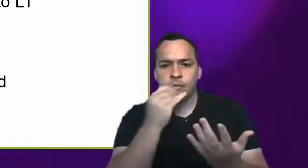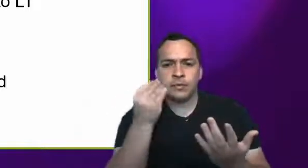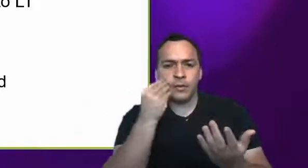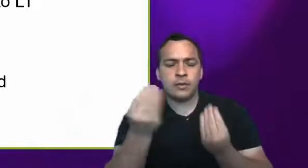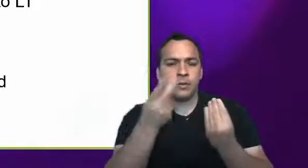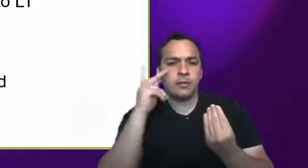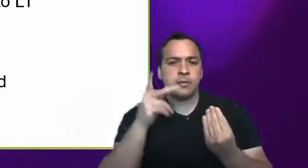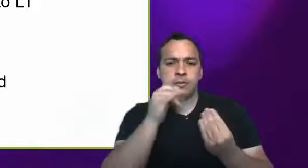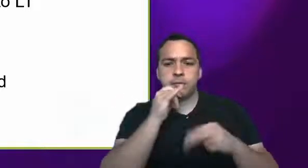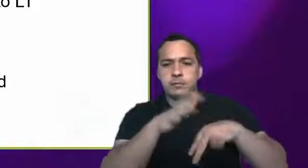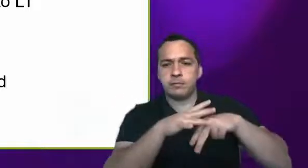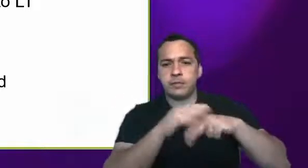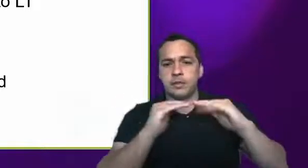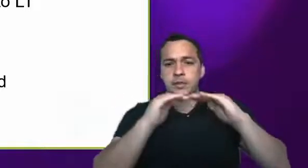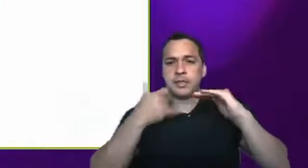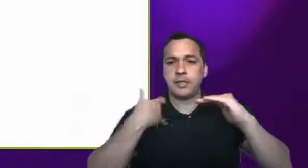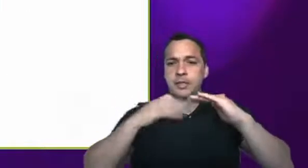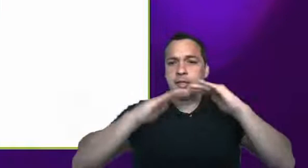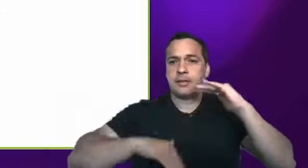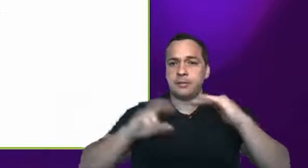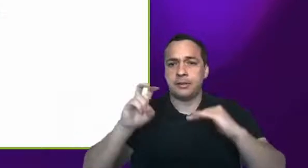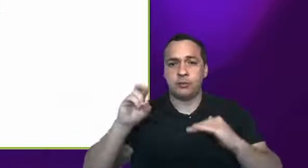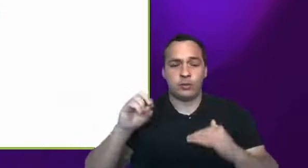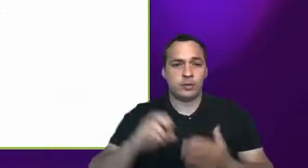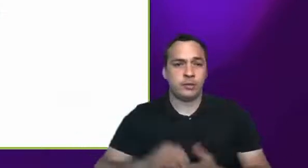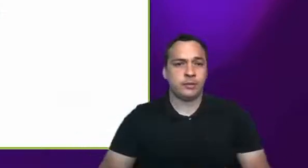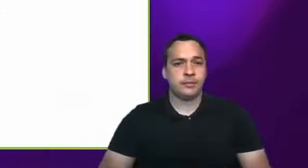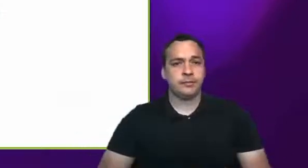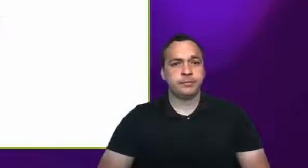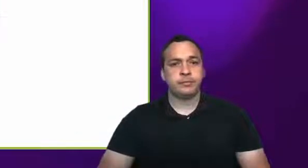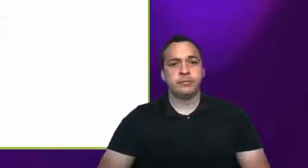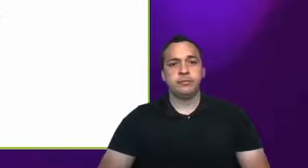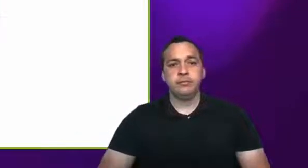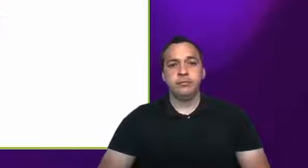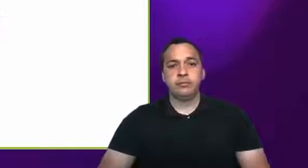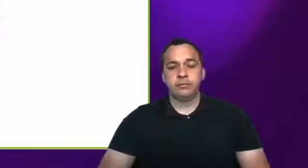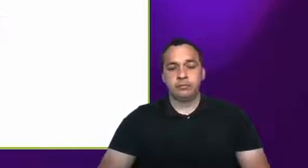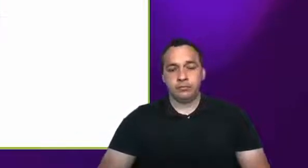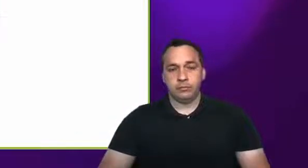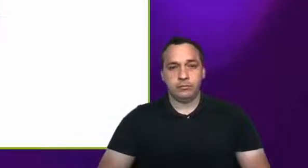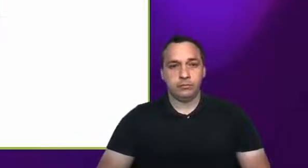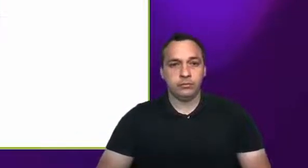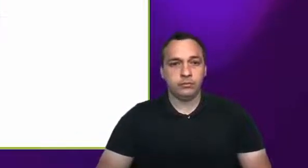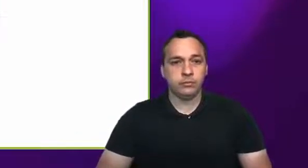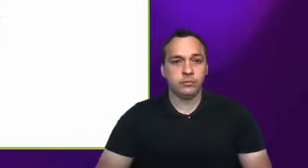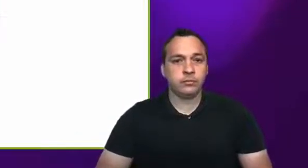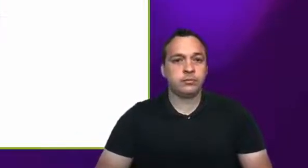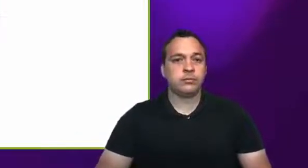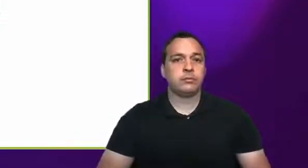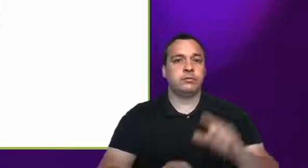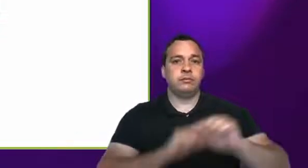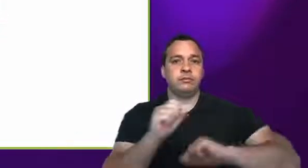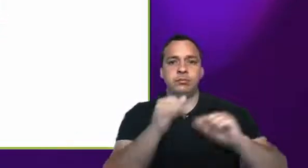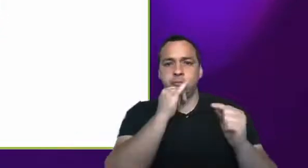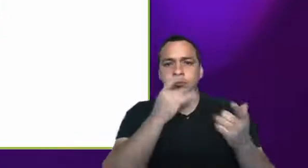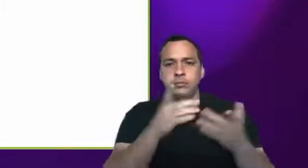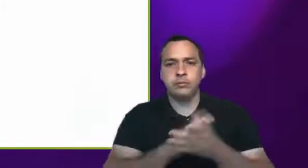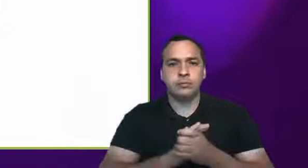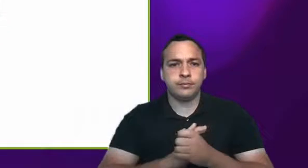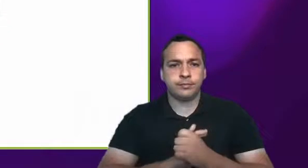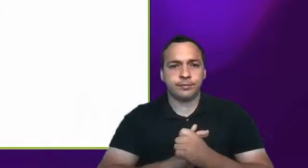con edad inferior a 50 años. ¿Cuáles son los factores que en realidad